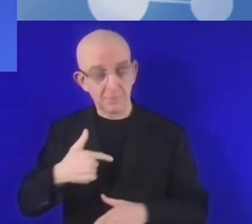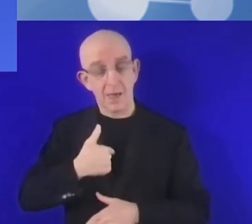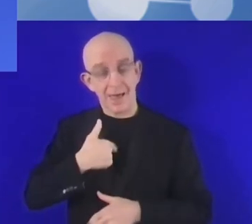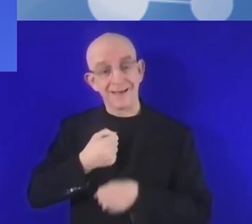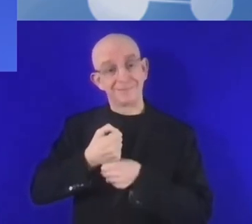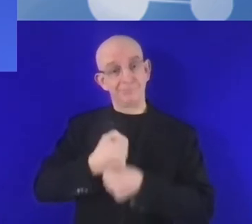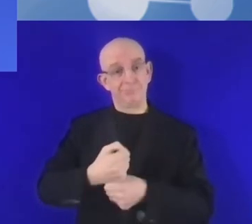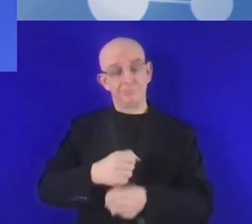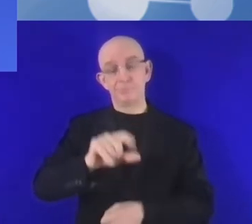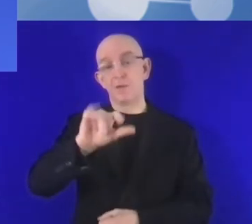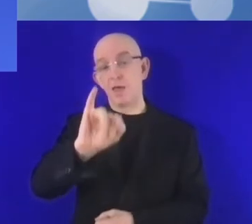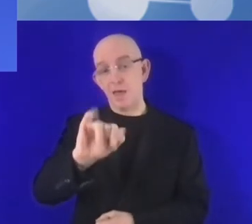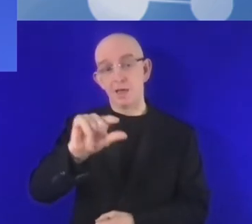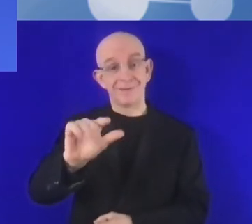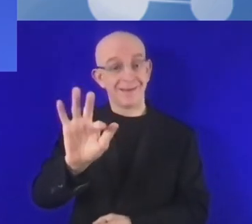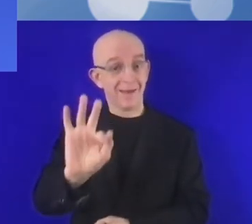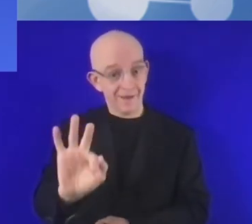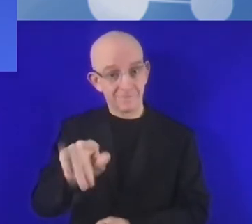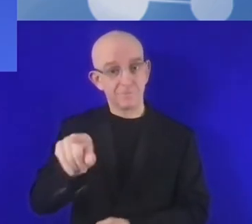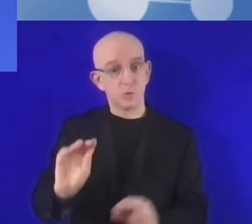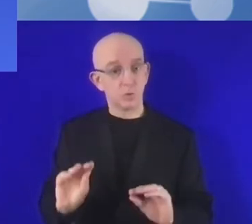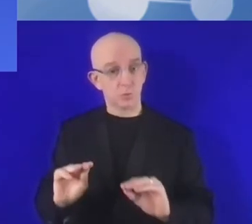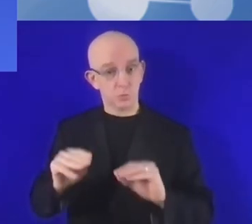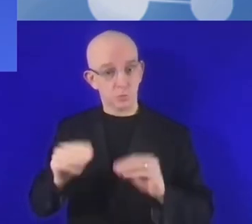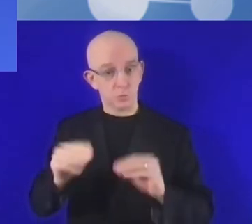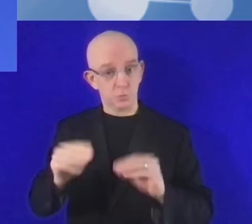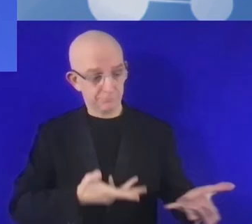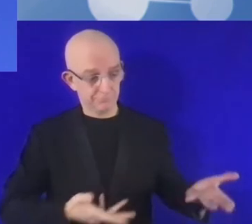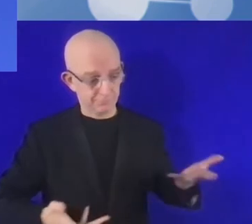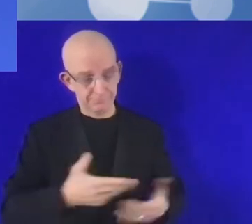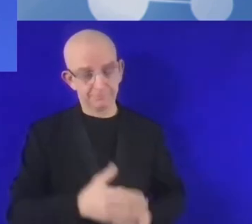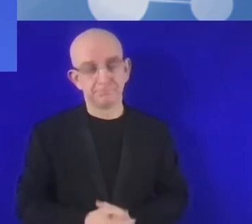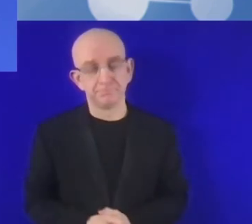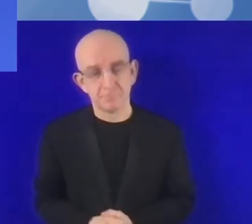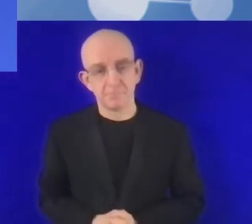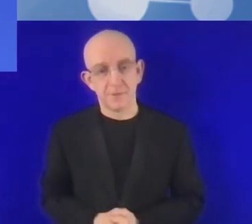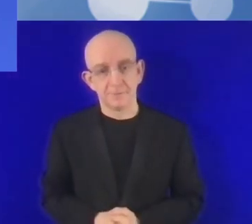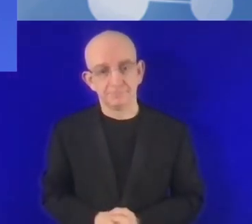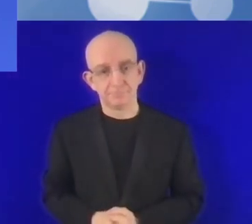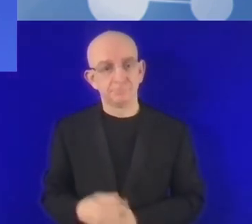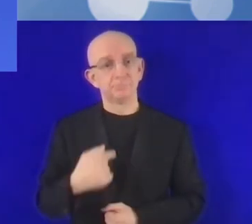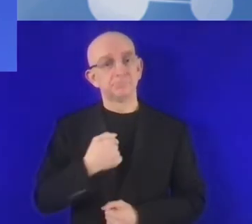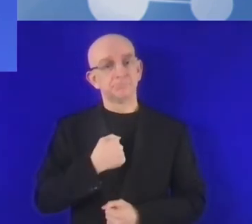Represento a la Sociedad de Personas Jóvenes asociadas alrededor del Foro de las Naciones Unidas.